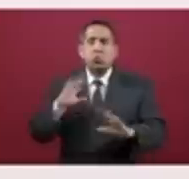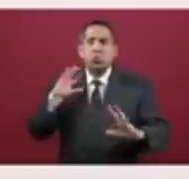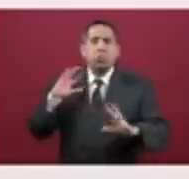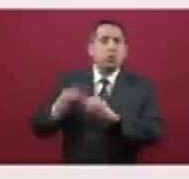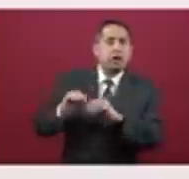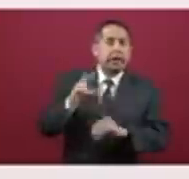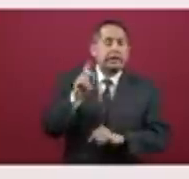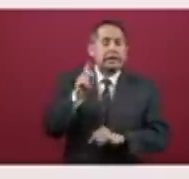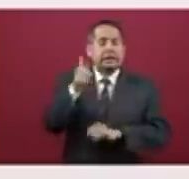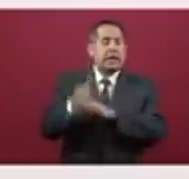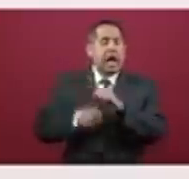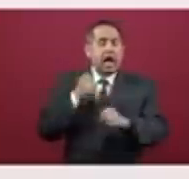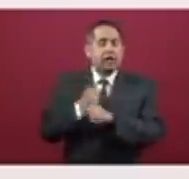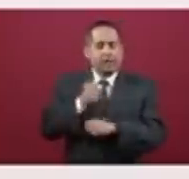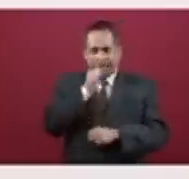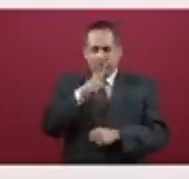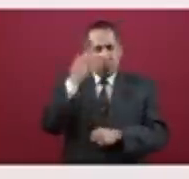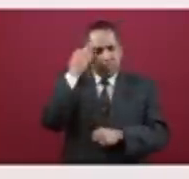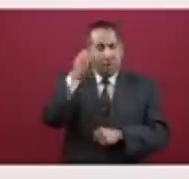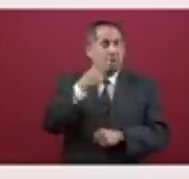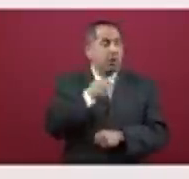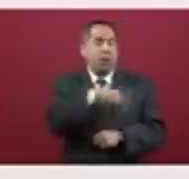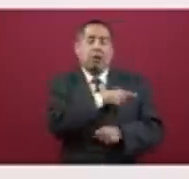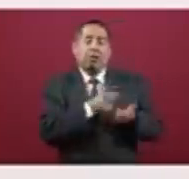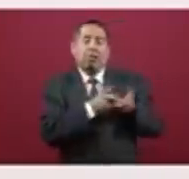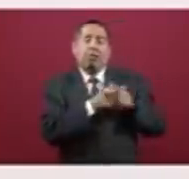del periodo neoliberal